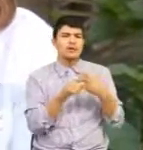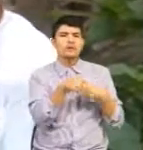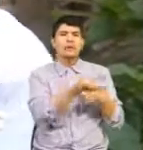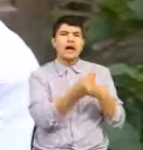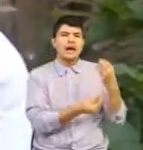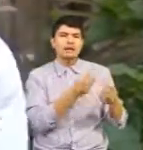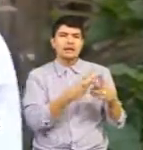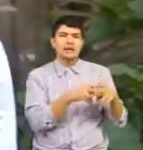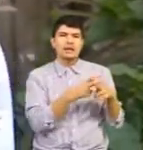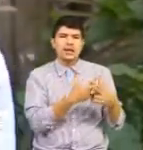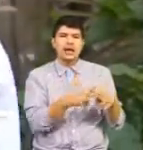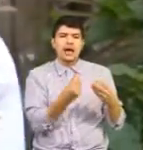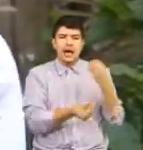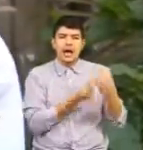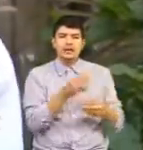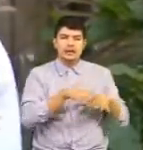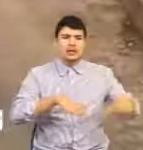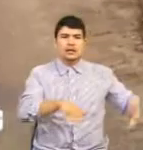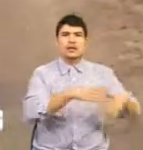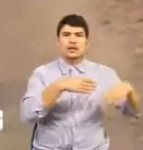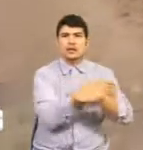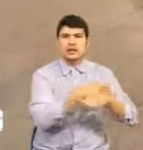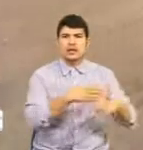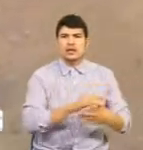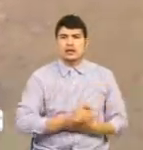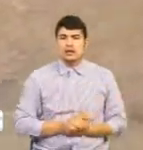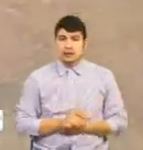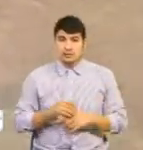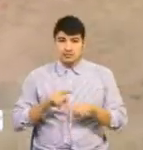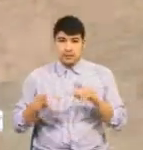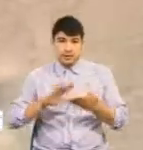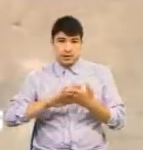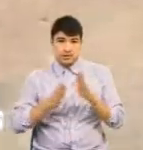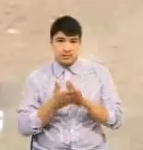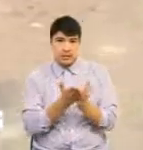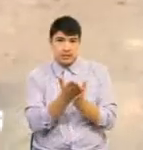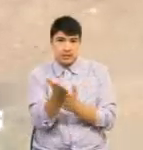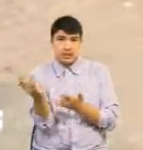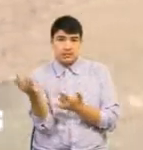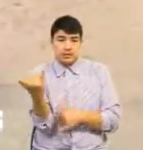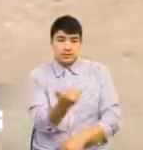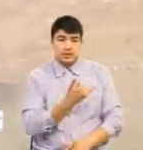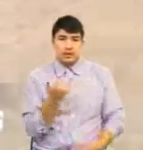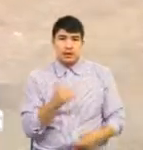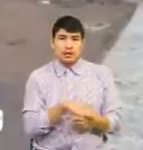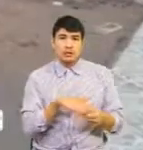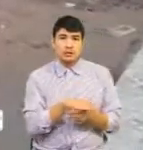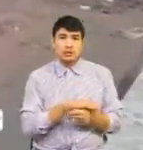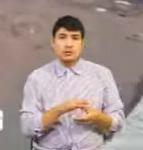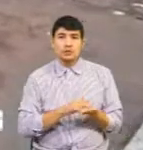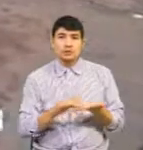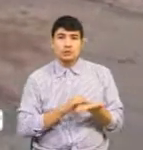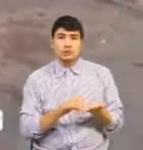realizar en el sector donde nos encontremos sin embargo la comunidad sigue esperando que esta situación se solucione pues sus